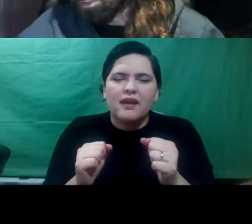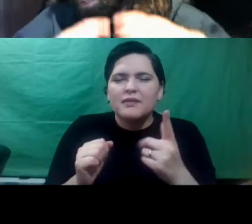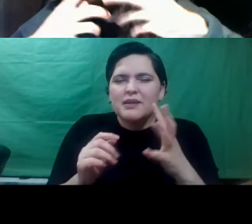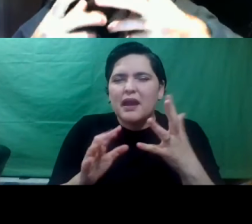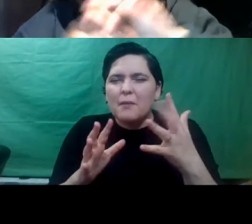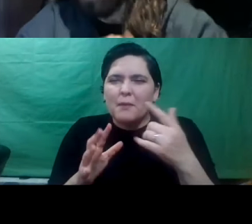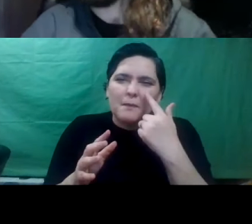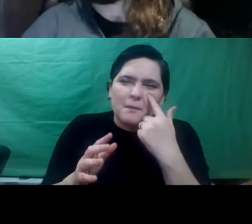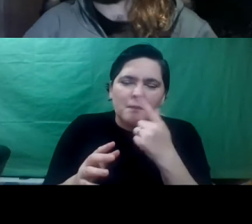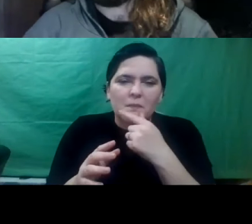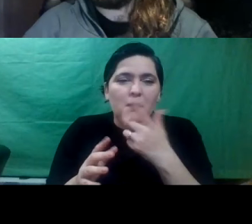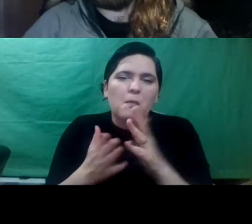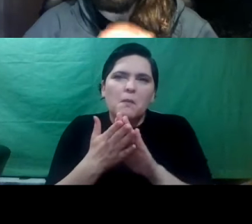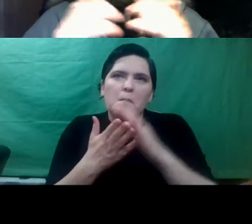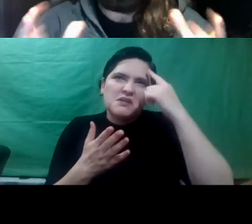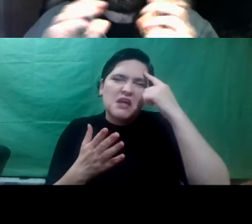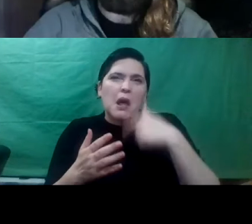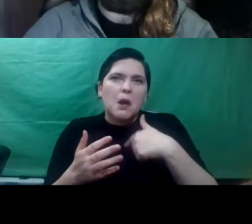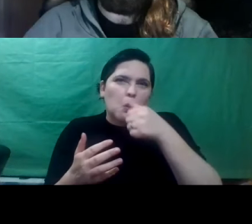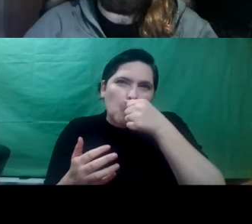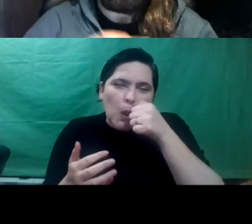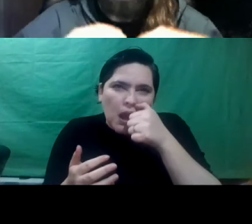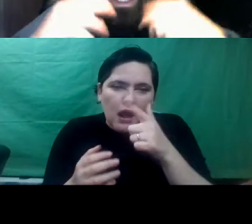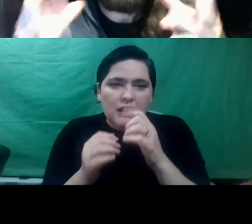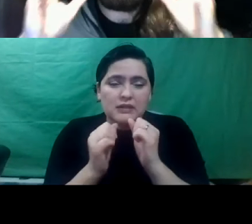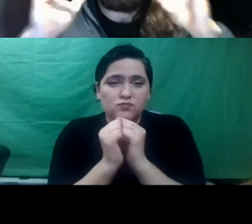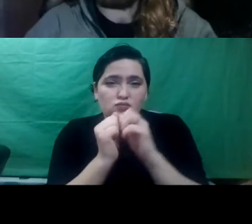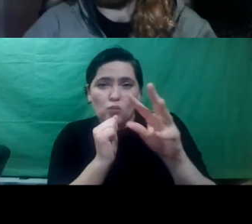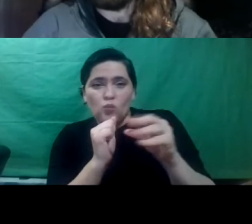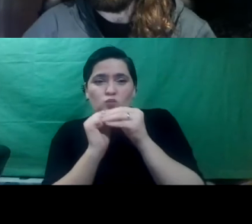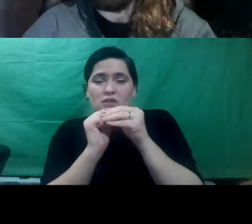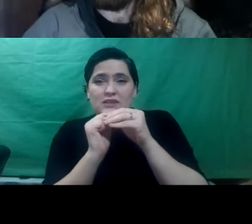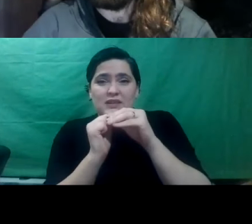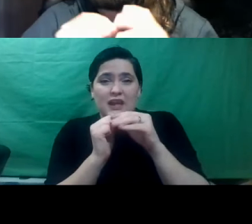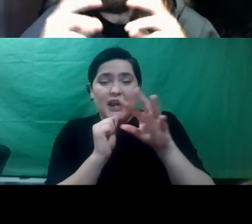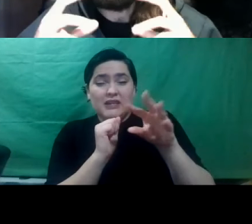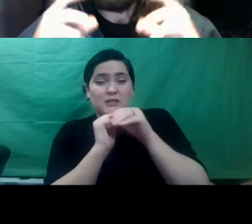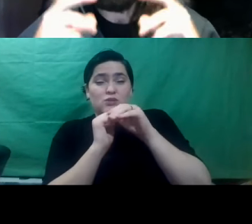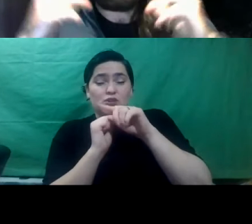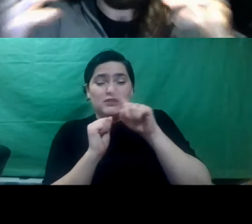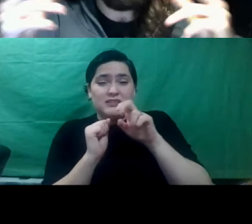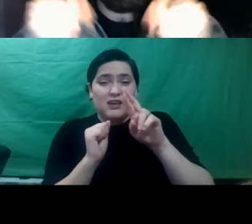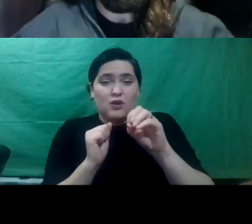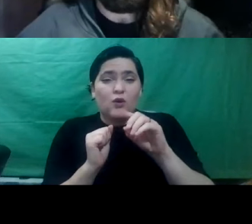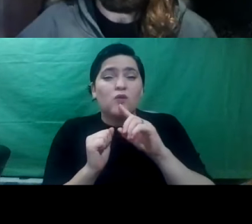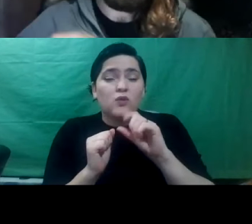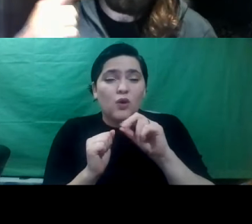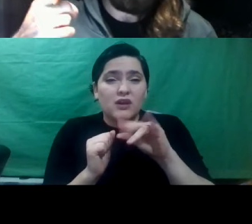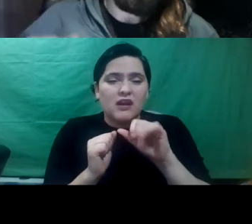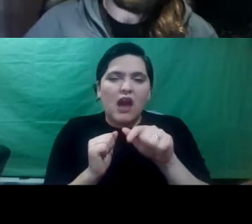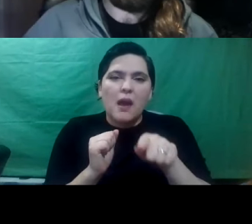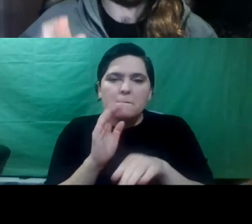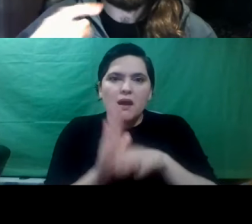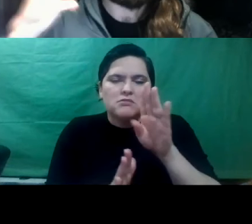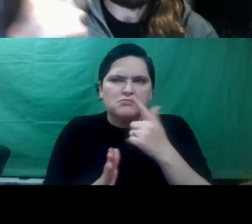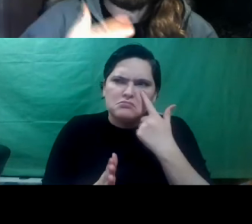pensaría que si damos una droga que le va a dar al receptor de serotonina 2A, el receptor de serotonina 2A debería ser la variable con mayor poder explicativo. Pero lo